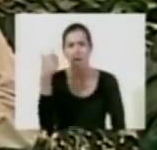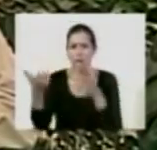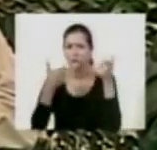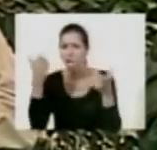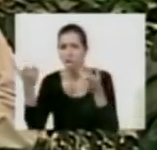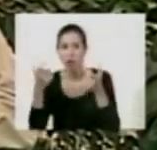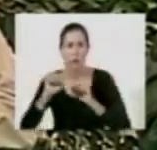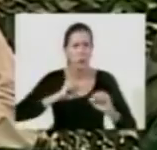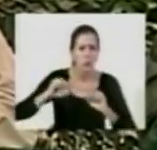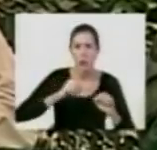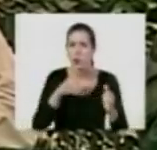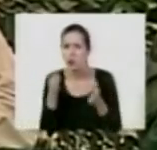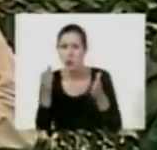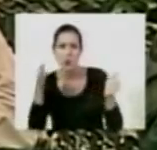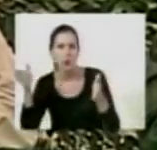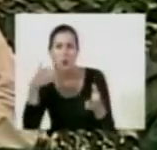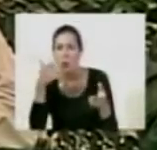moviéndonos, buscando.